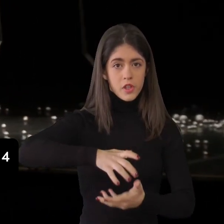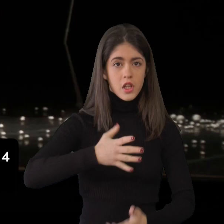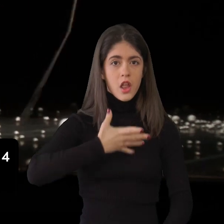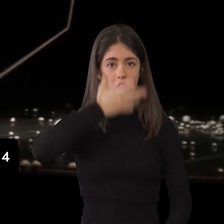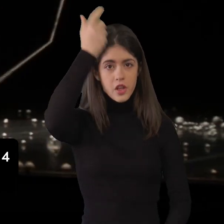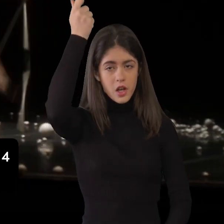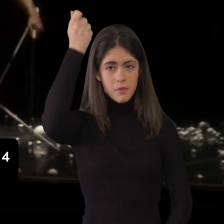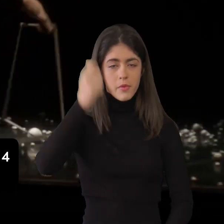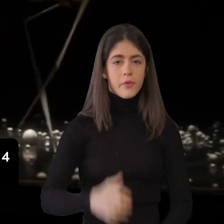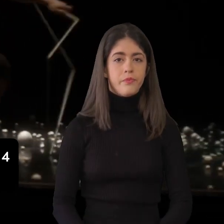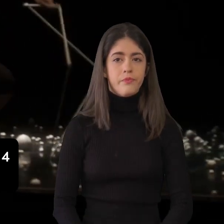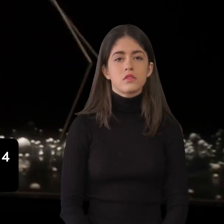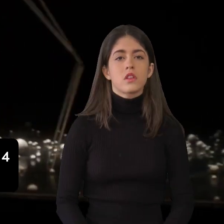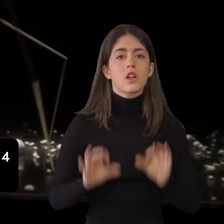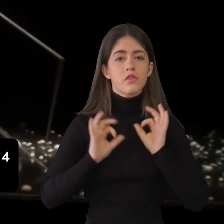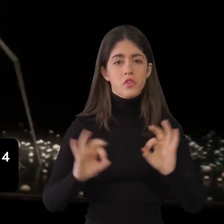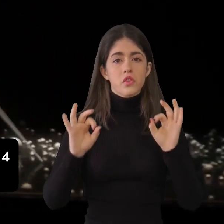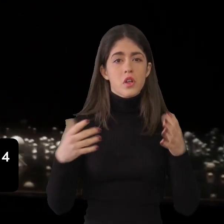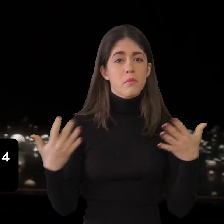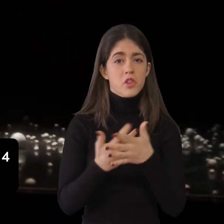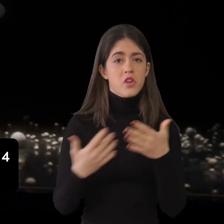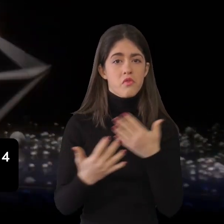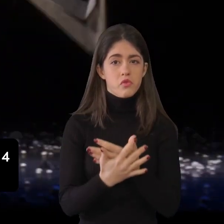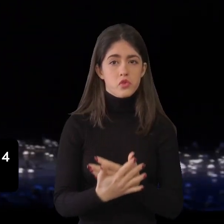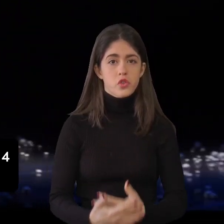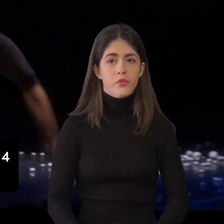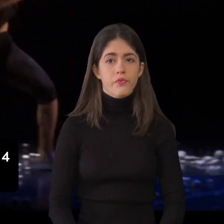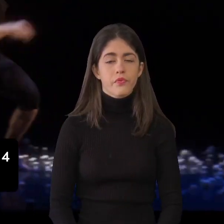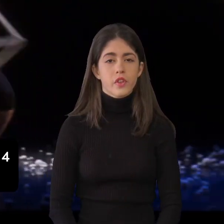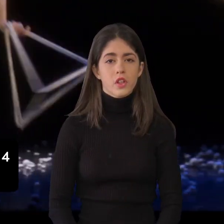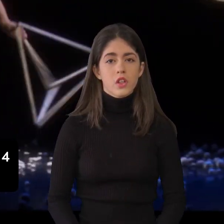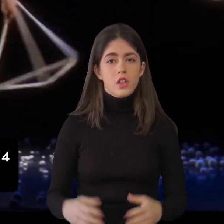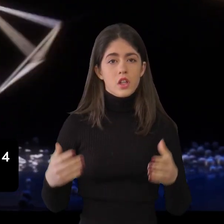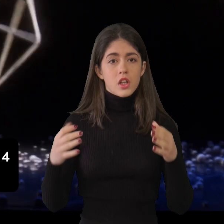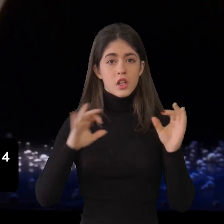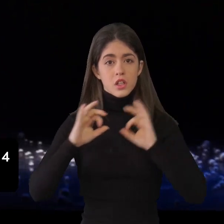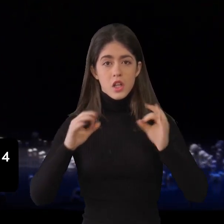manipulación de objetos, pensado para chavales de 8 a 14 años.